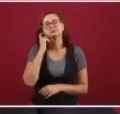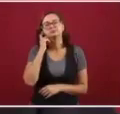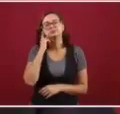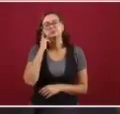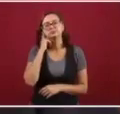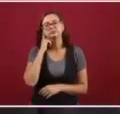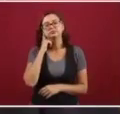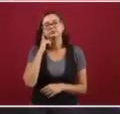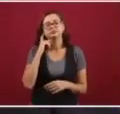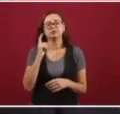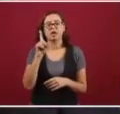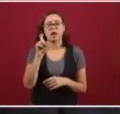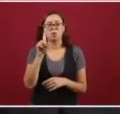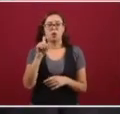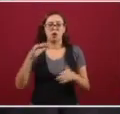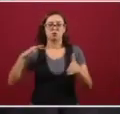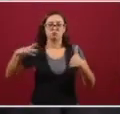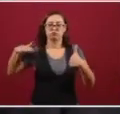la presa Pilares,